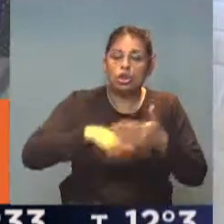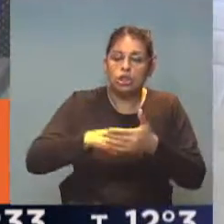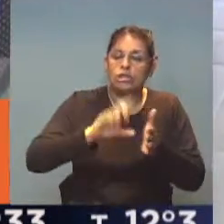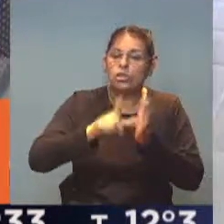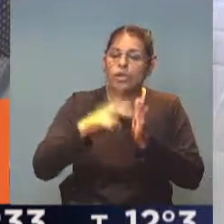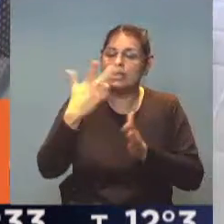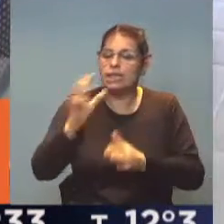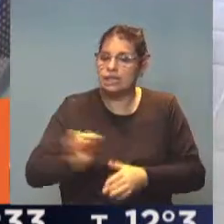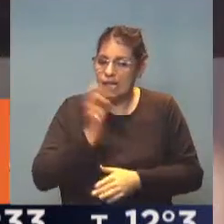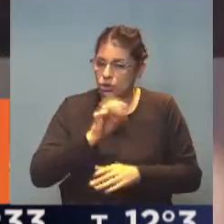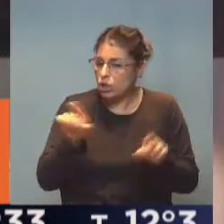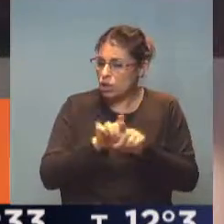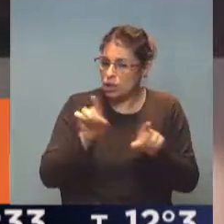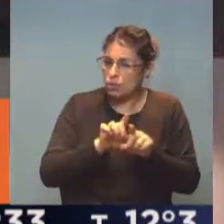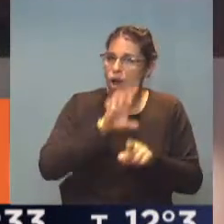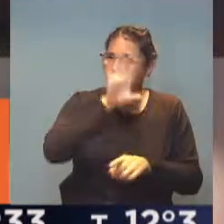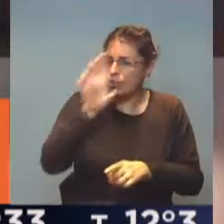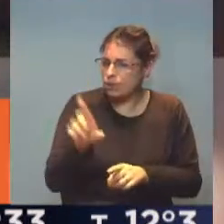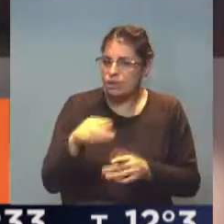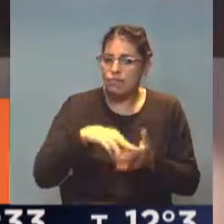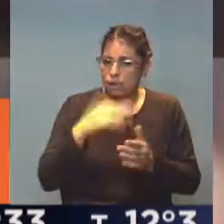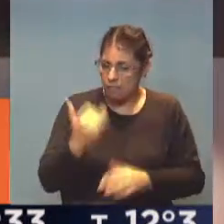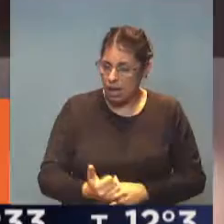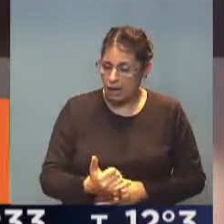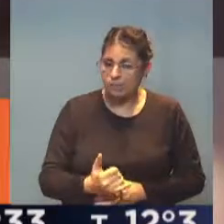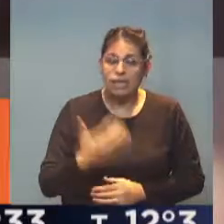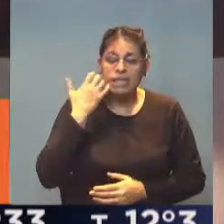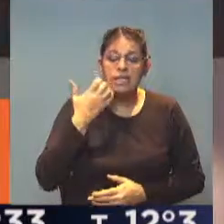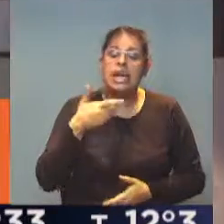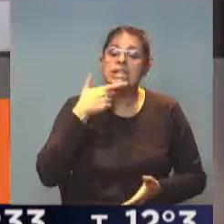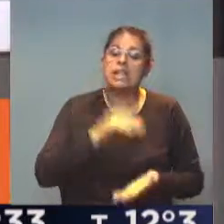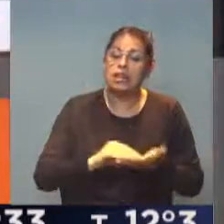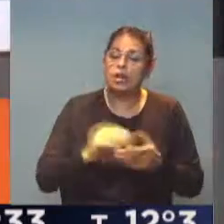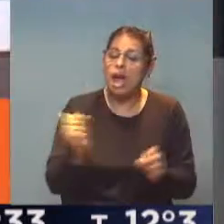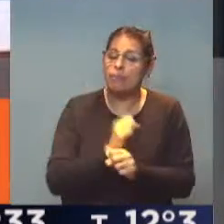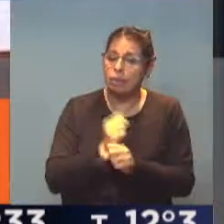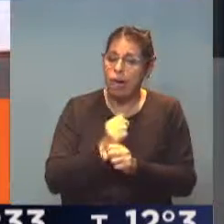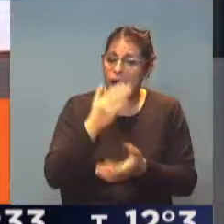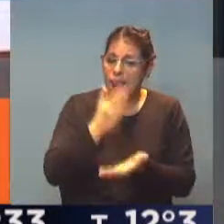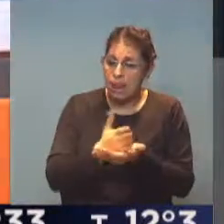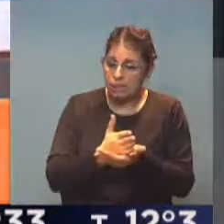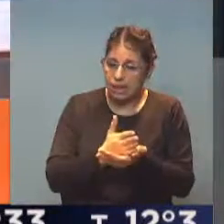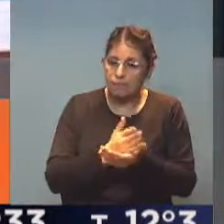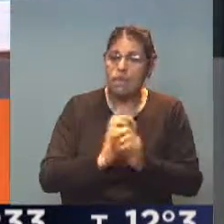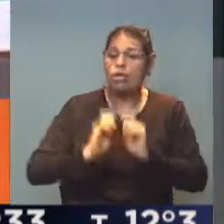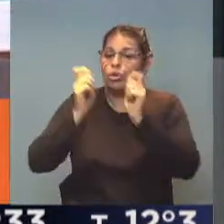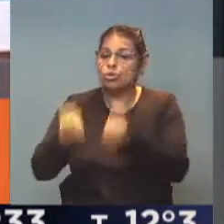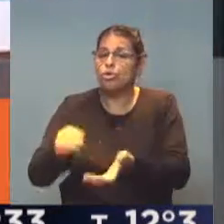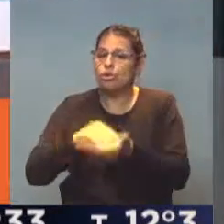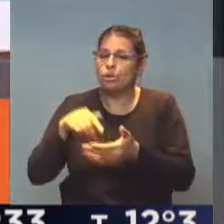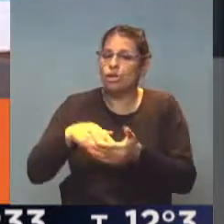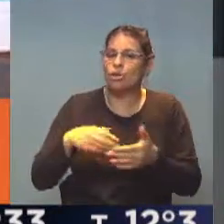problema ocurre en el interior del país. Se consiguió esta media sanción en senadores, este paso en diputados que hoy está